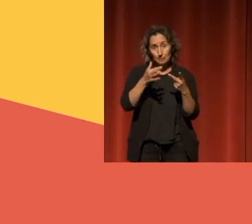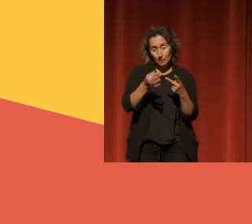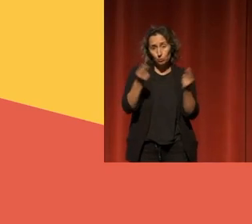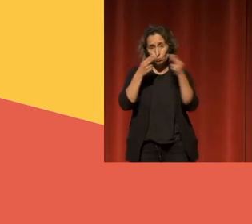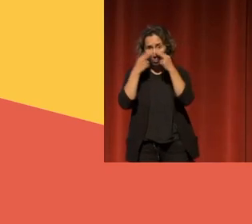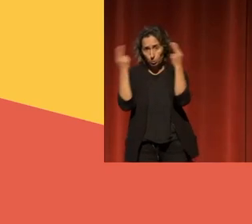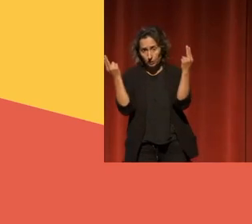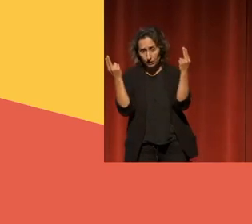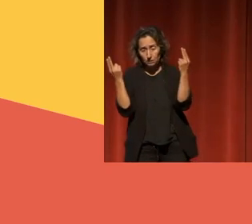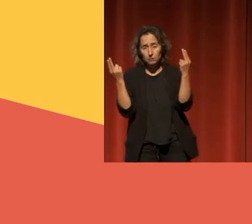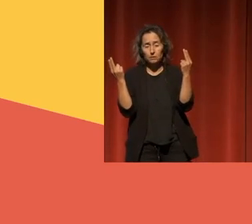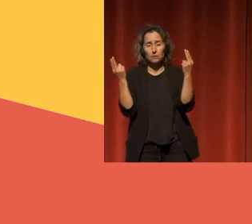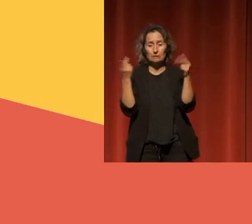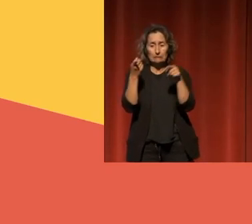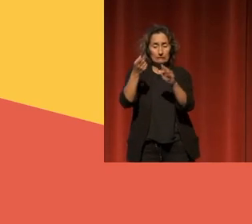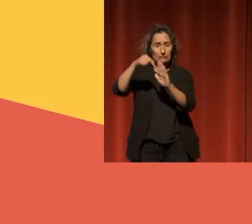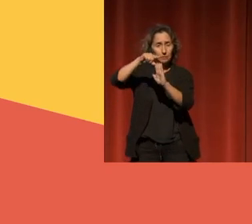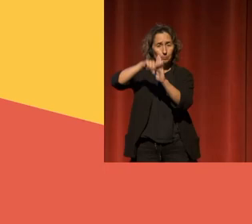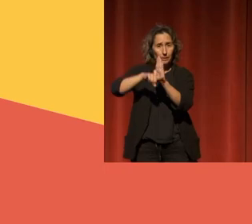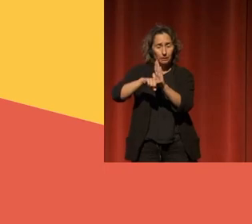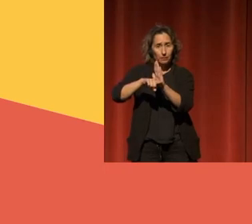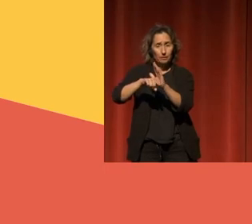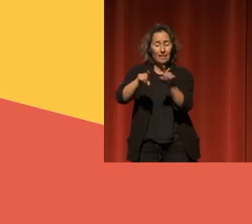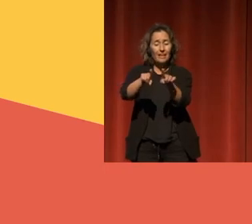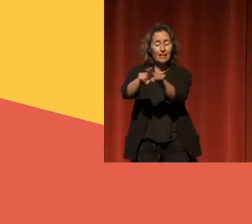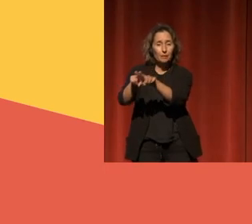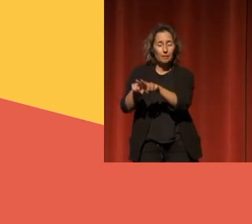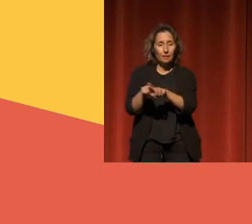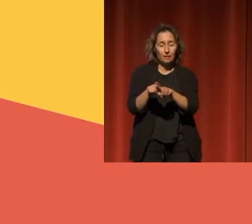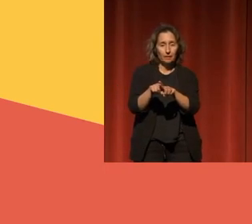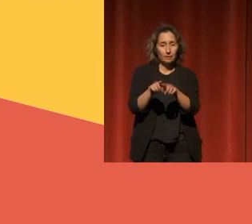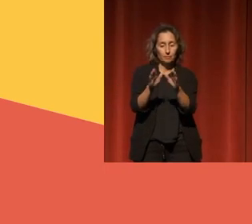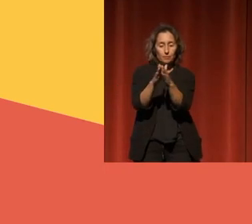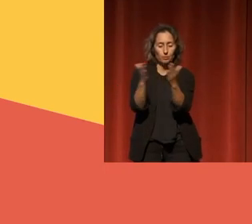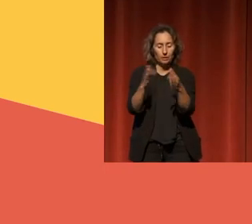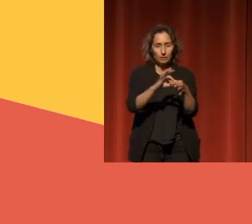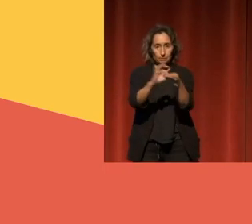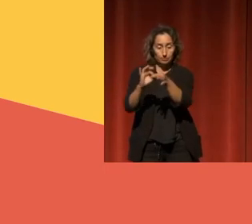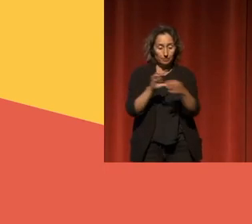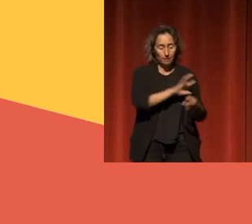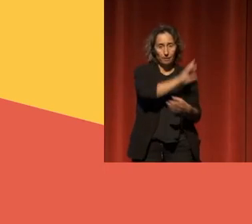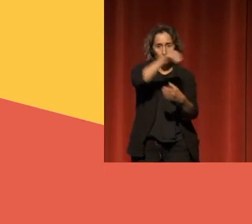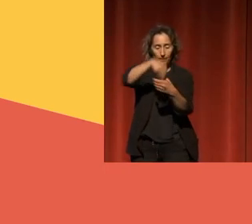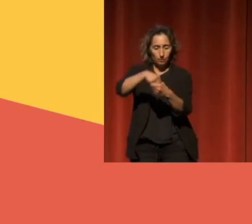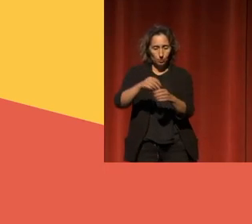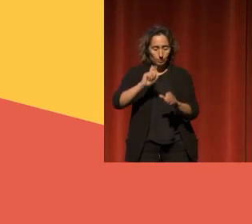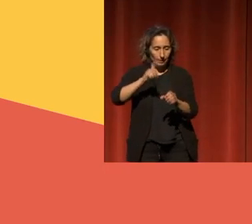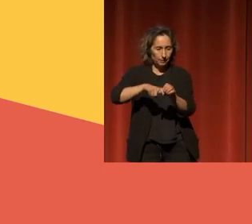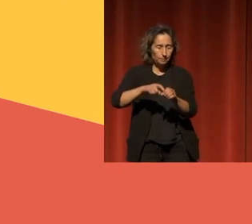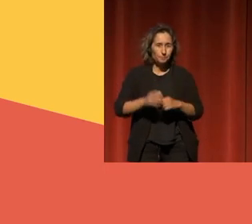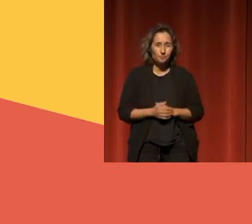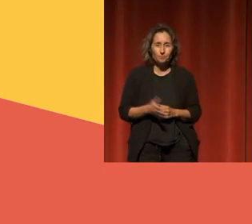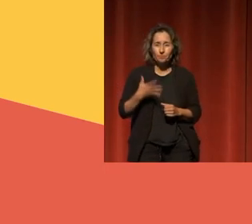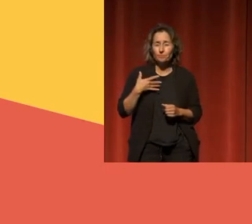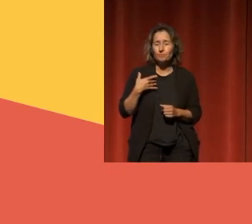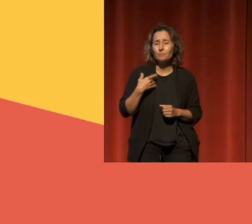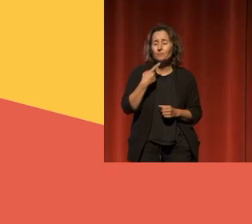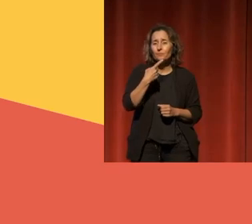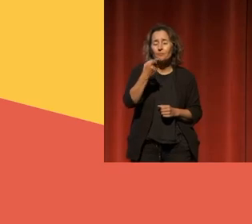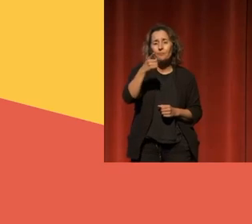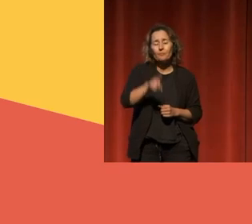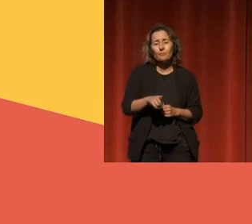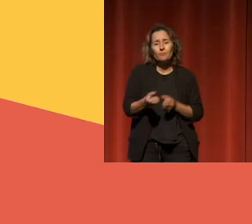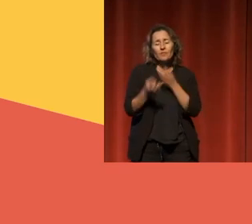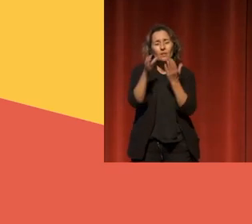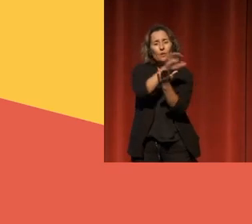participaban en ese programa de de hermandad de bibliotecas eh También me gustaría mencionar un par de